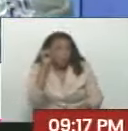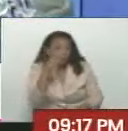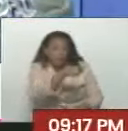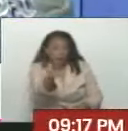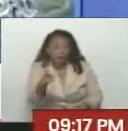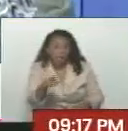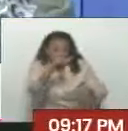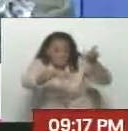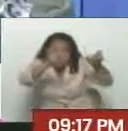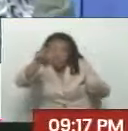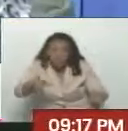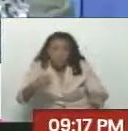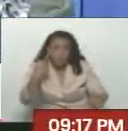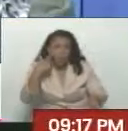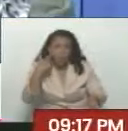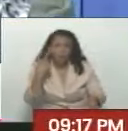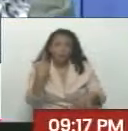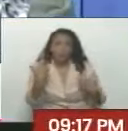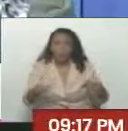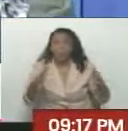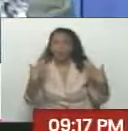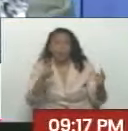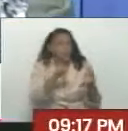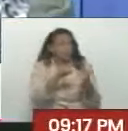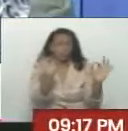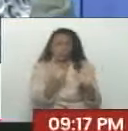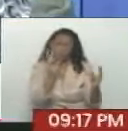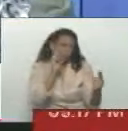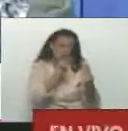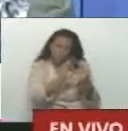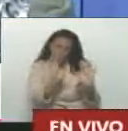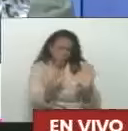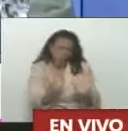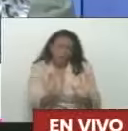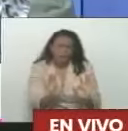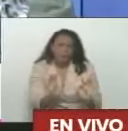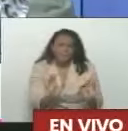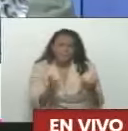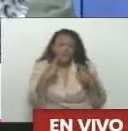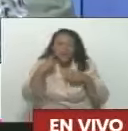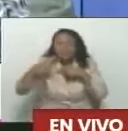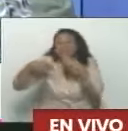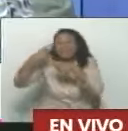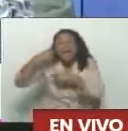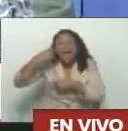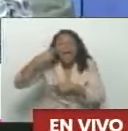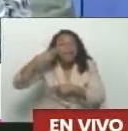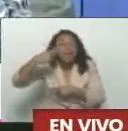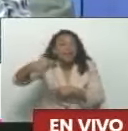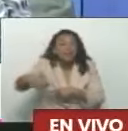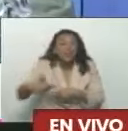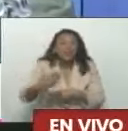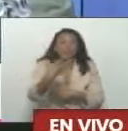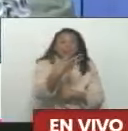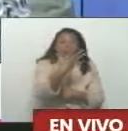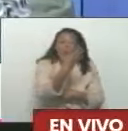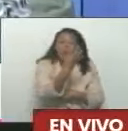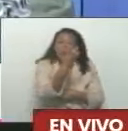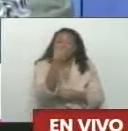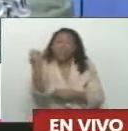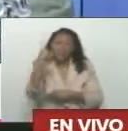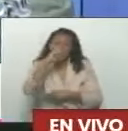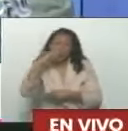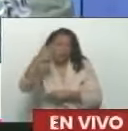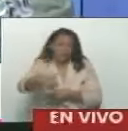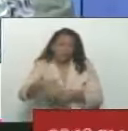pueblo que yo jamás la conocí. O sea, imagínense, esta es una tradición que tiene más de 400 años